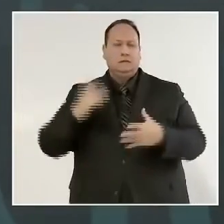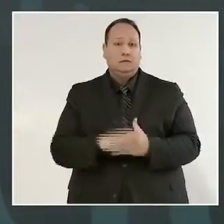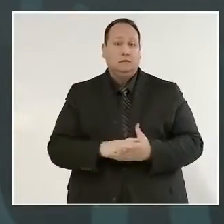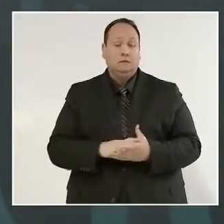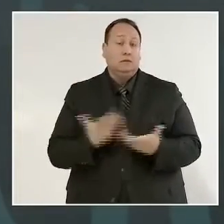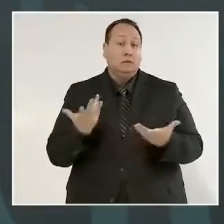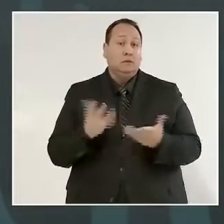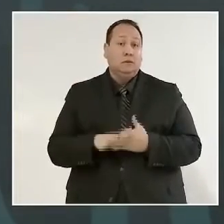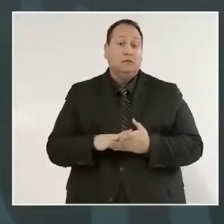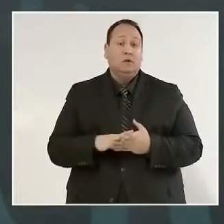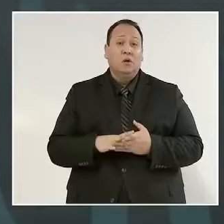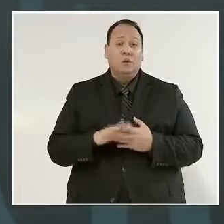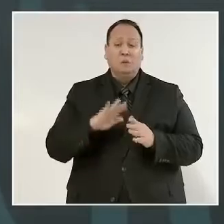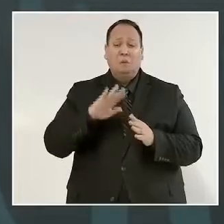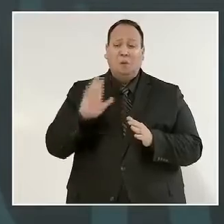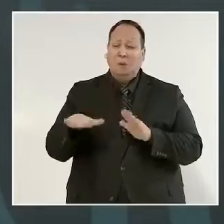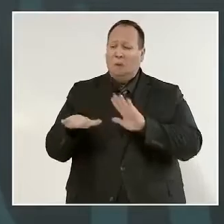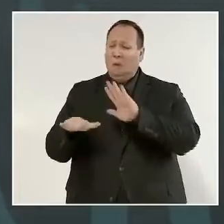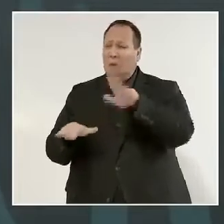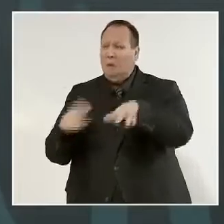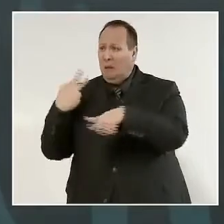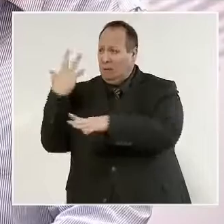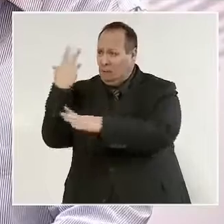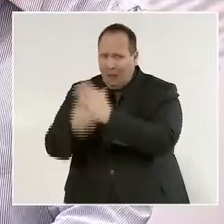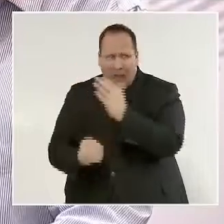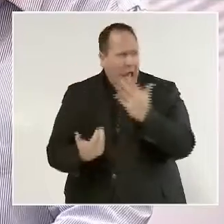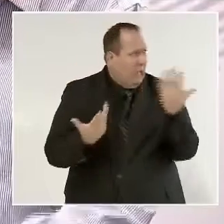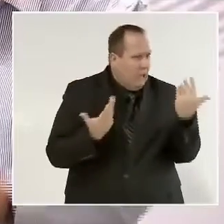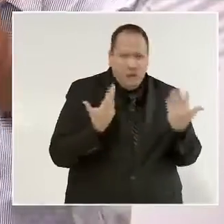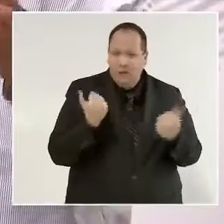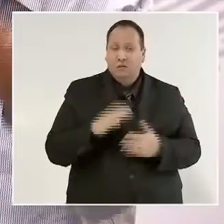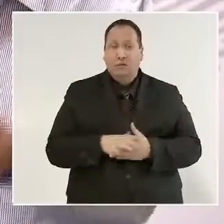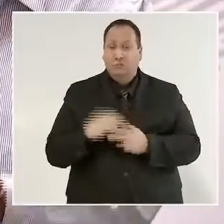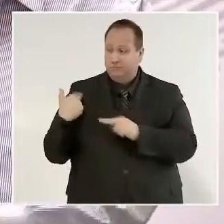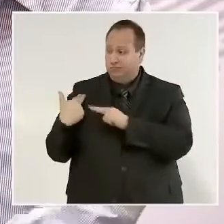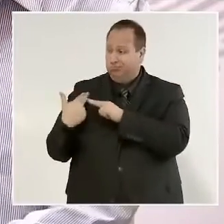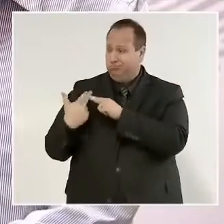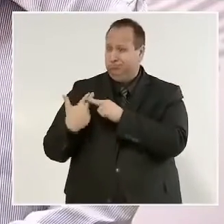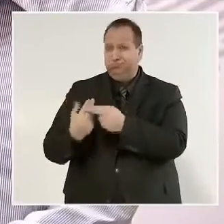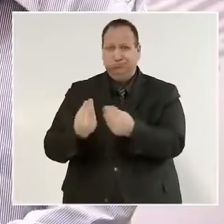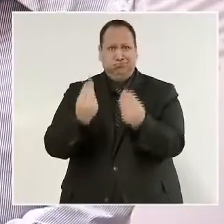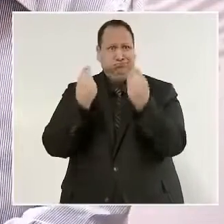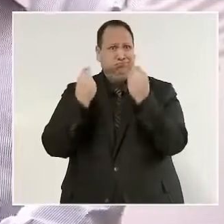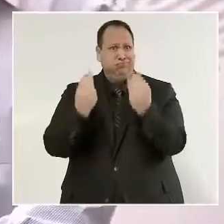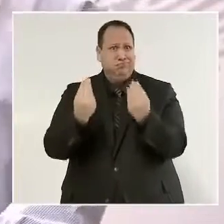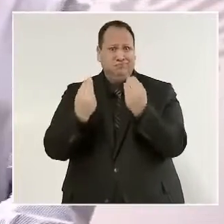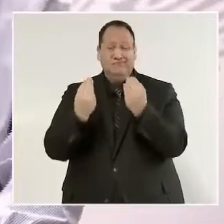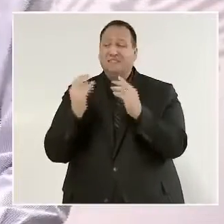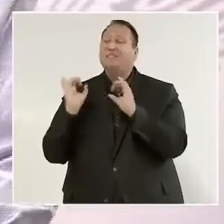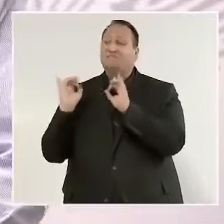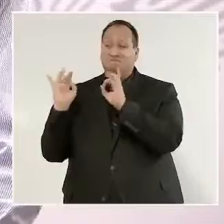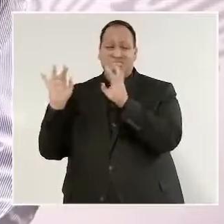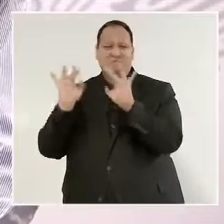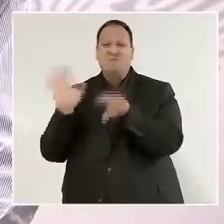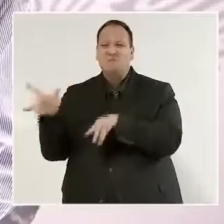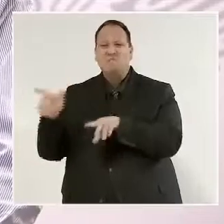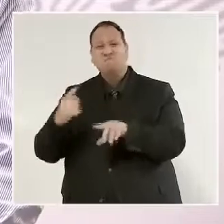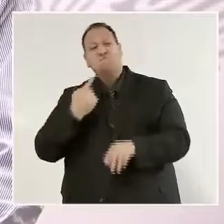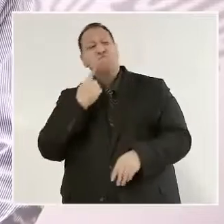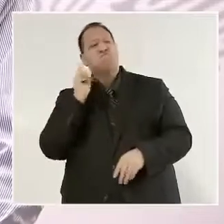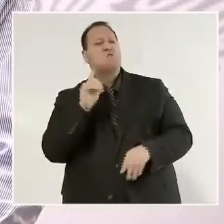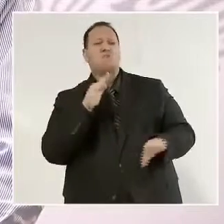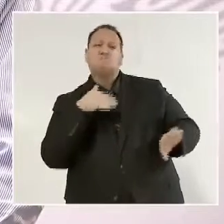Muchísimos muertos, desaparecidos. Hasta ahora estamos padeciendo